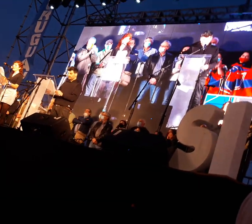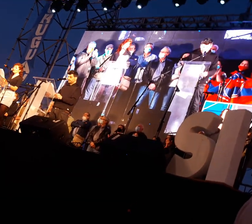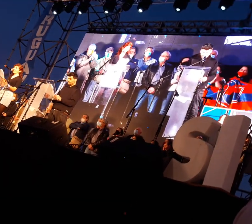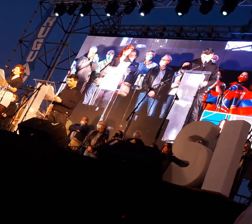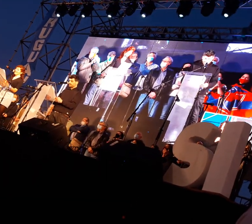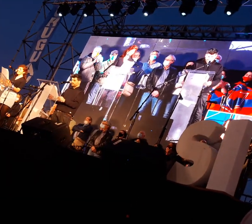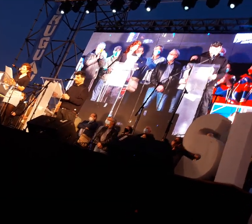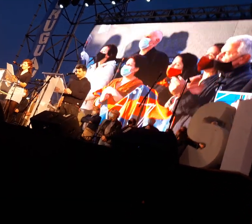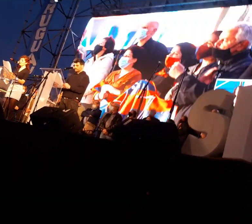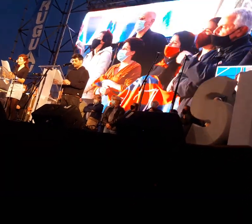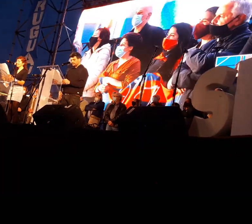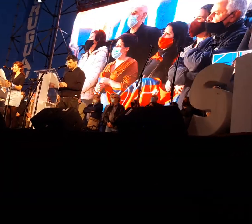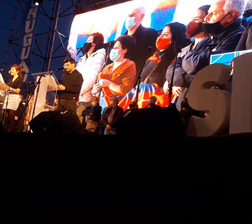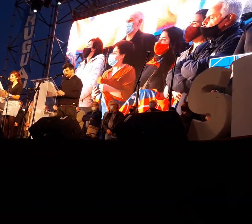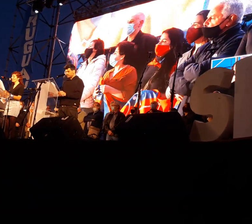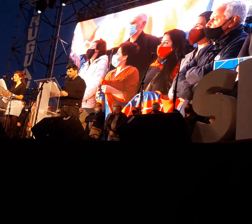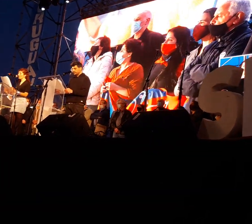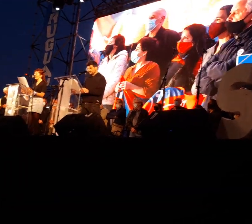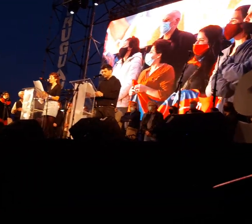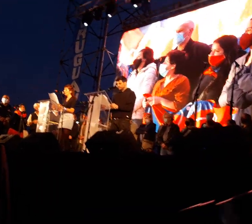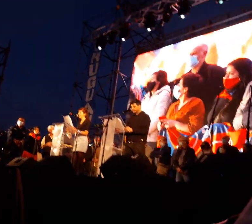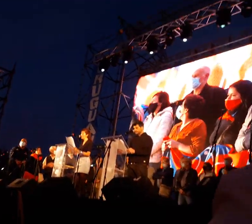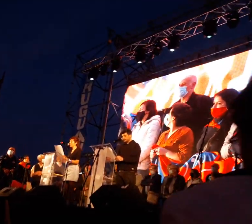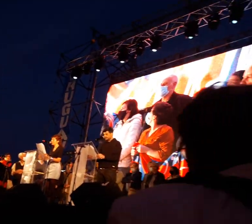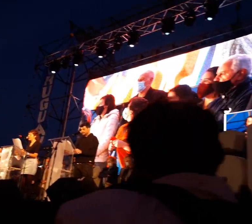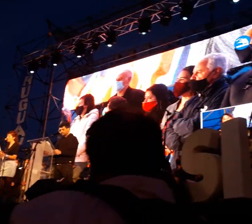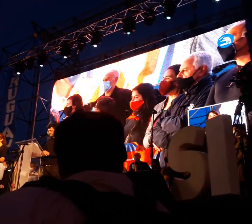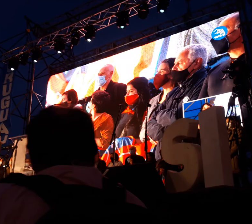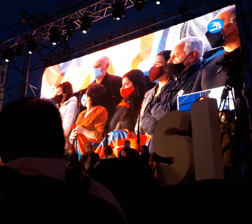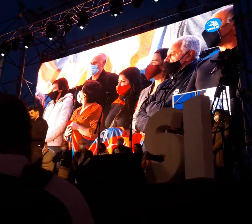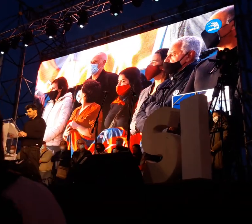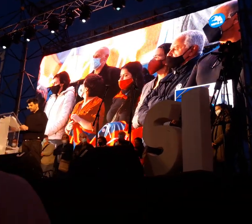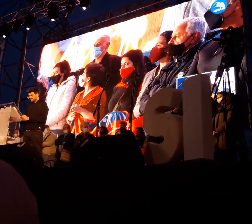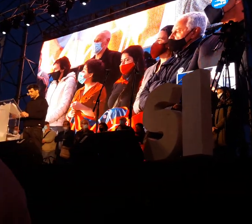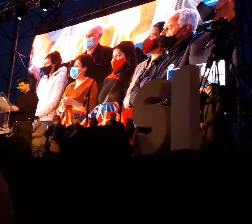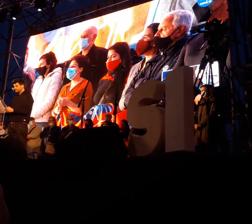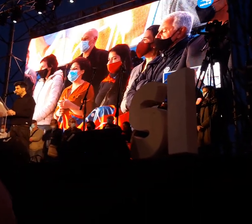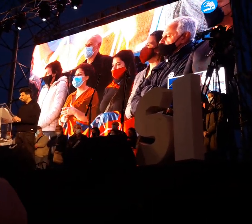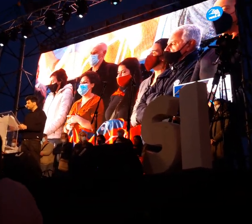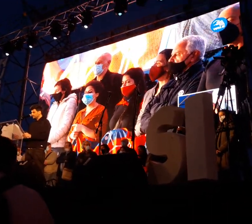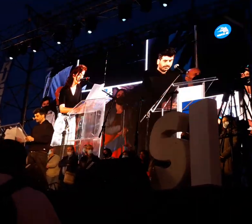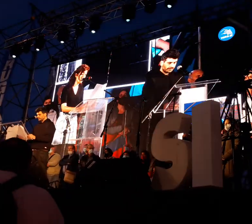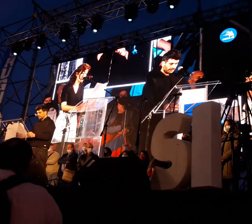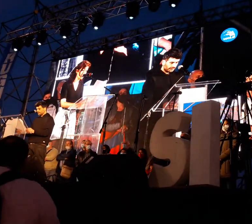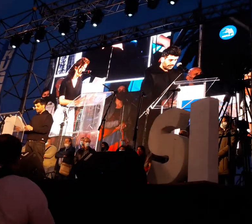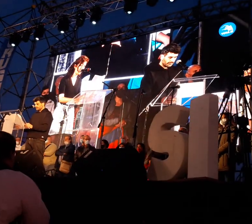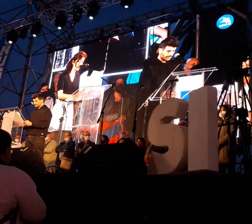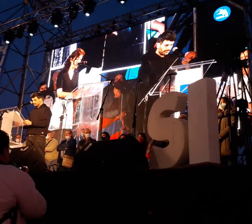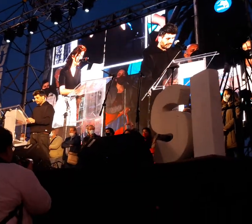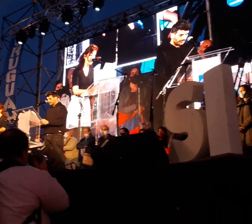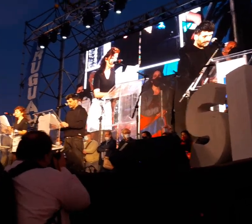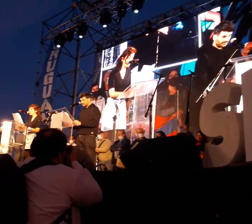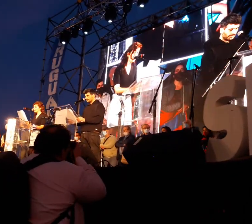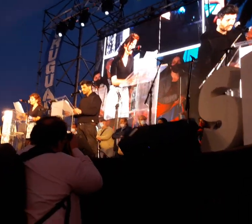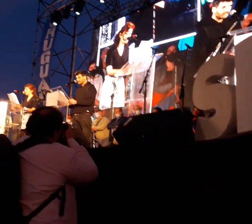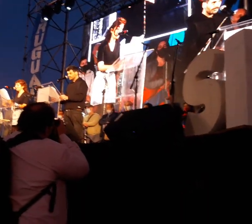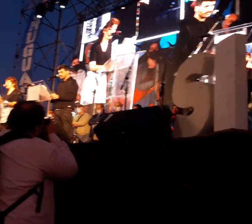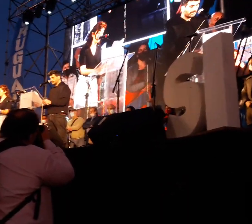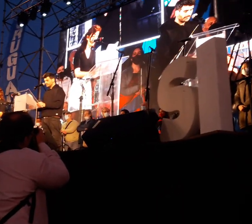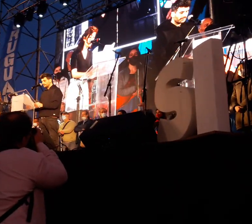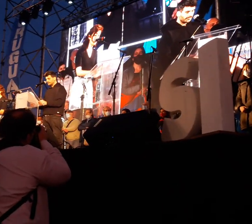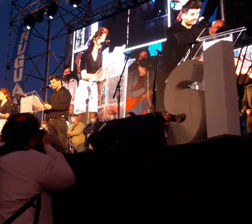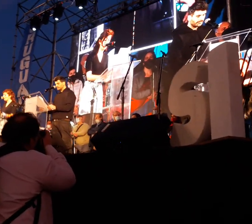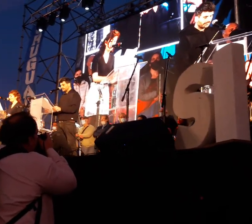Las normas contenidas en los 135 artículos de la LUC que proponemos anular tienen un claro contenido concentrador, tanto en